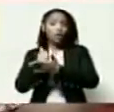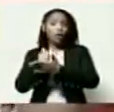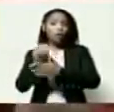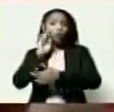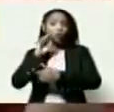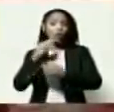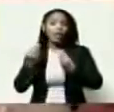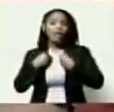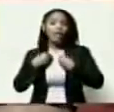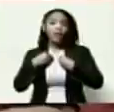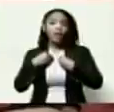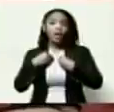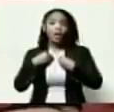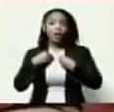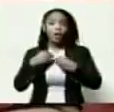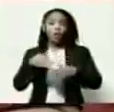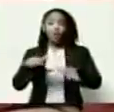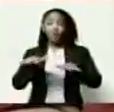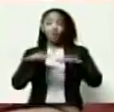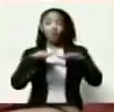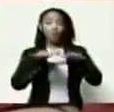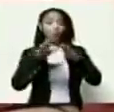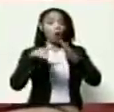viven en palacios en el extranjero.